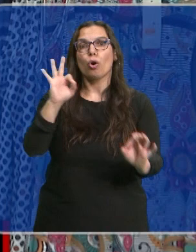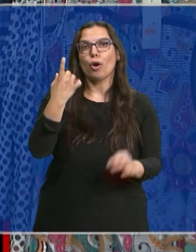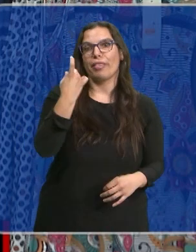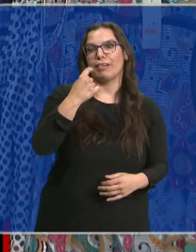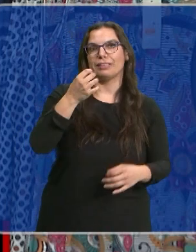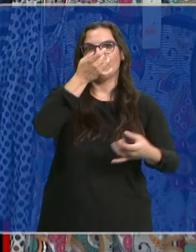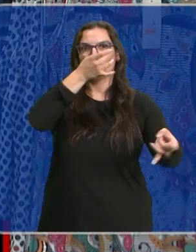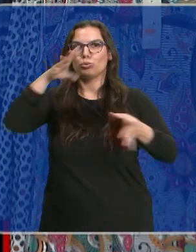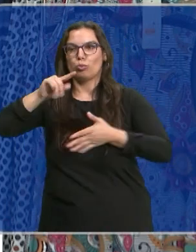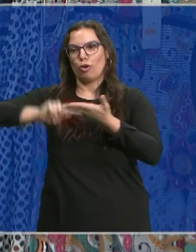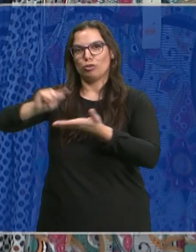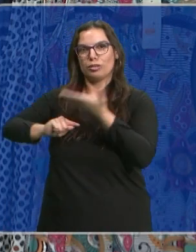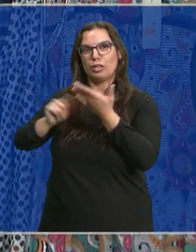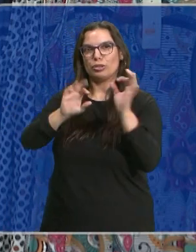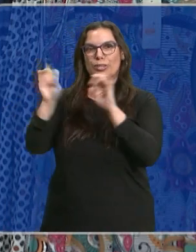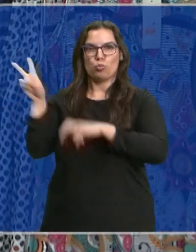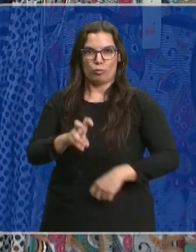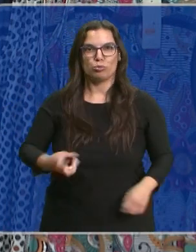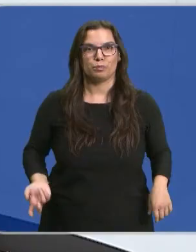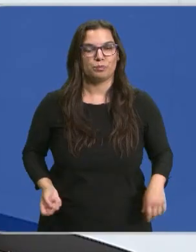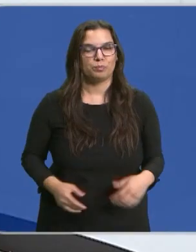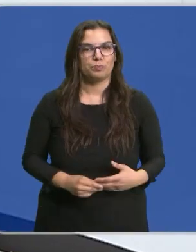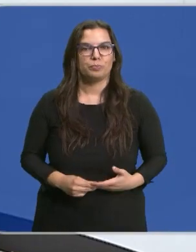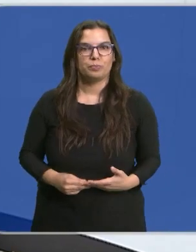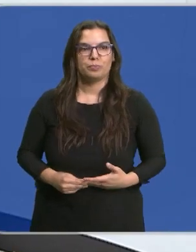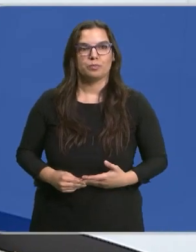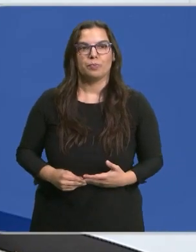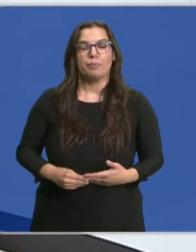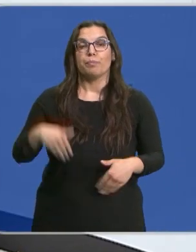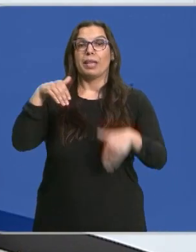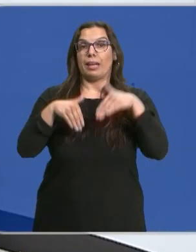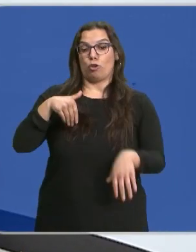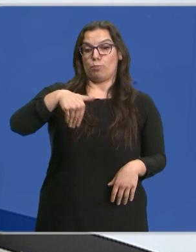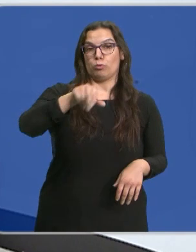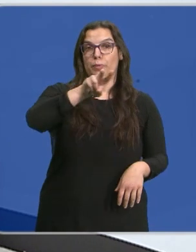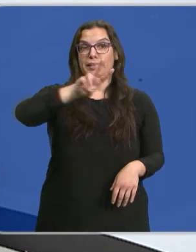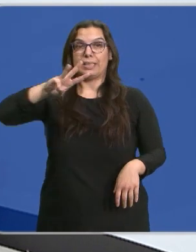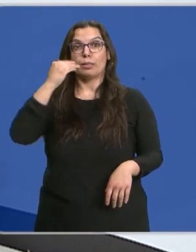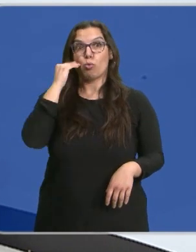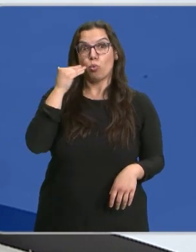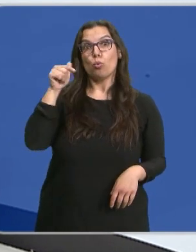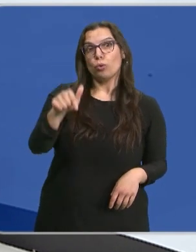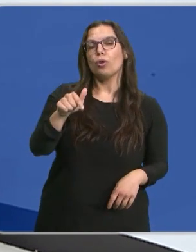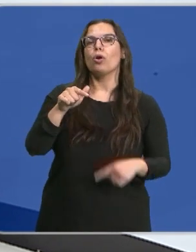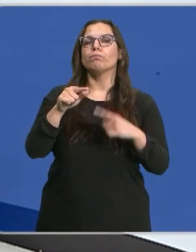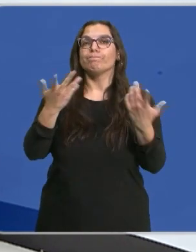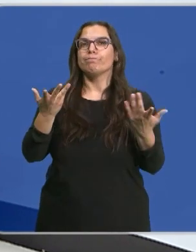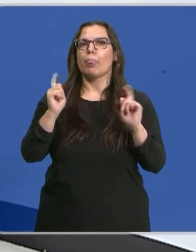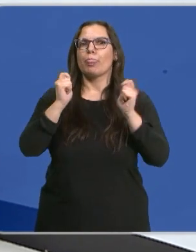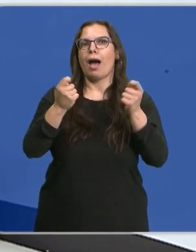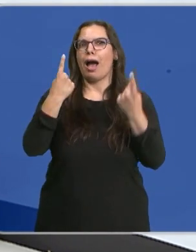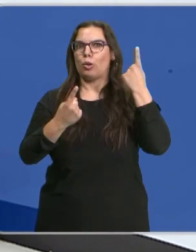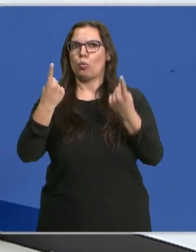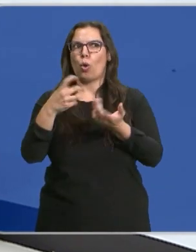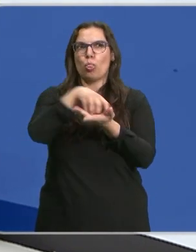tengo que sustituir con gente nueva. Las elecciones del próximo 23 de julio han hecho tambalear